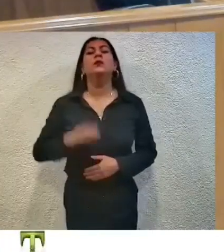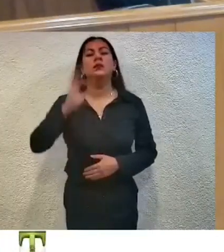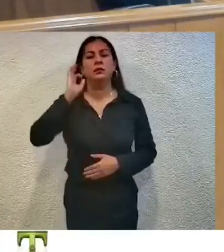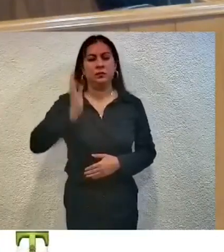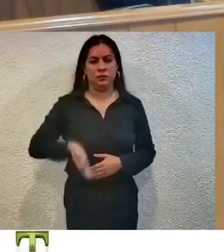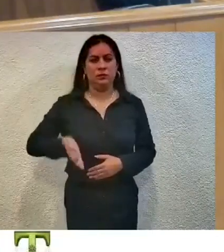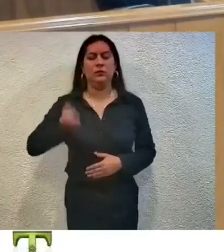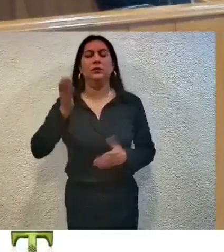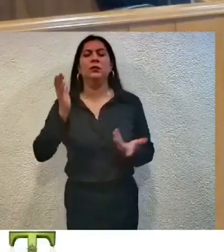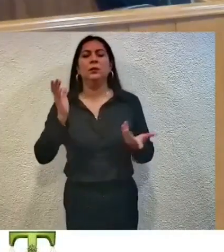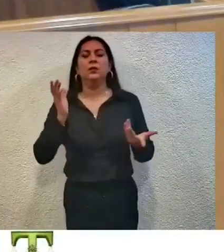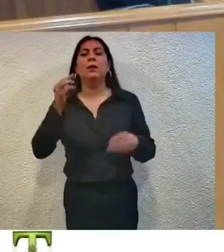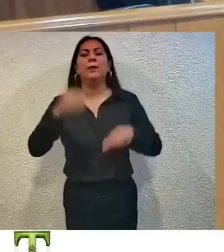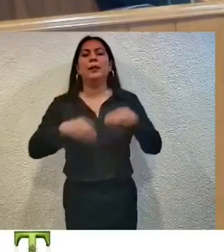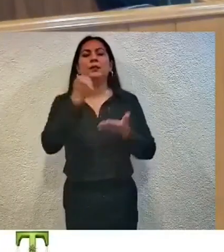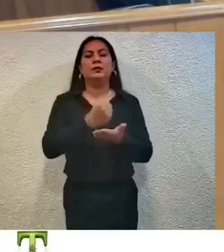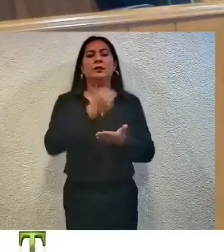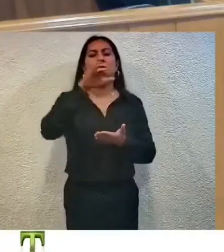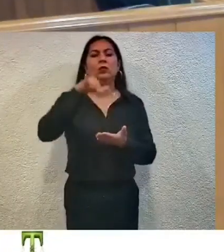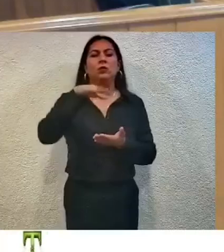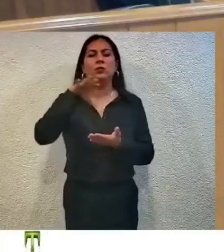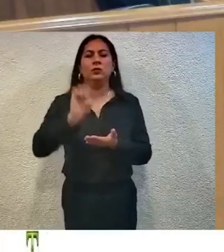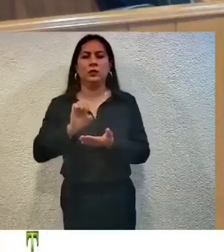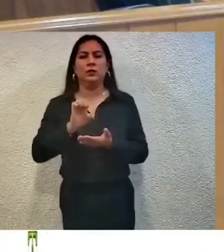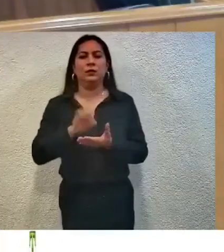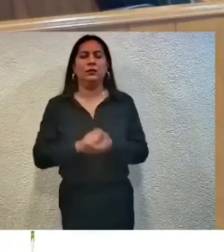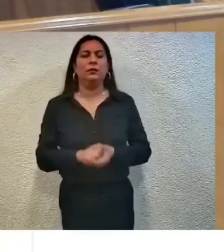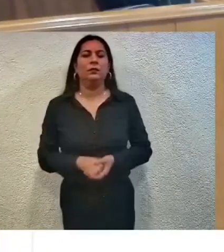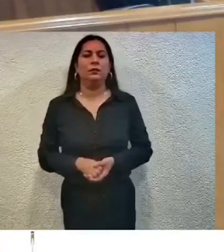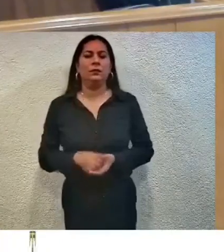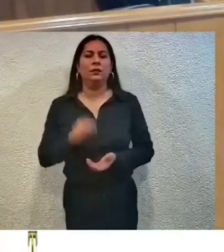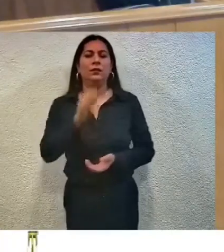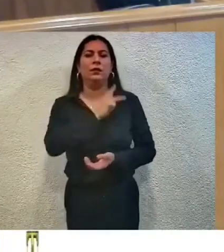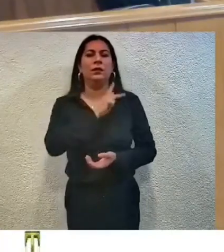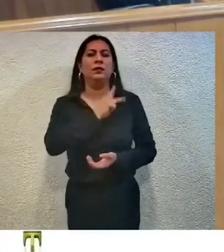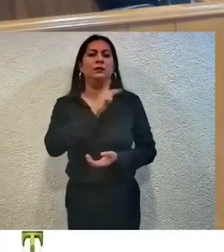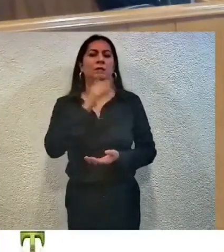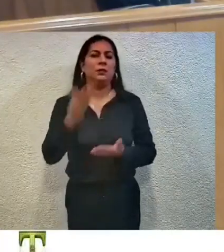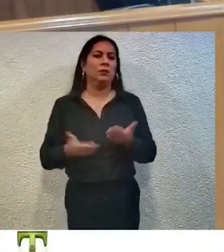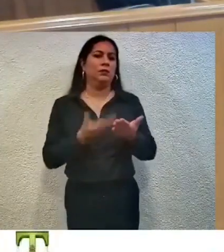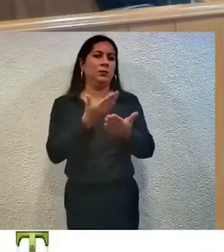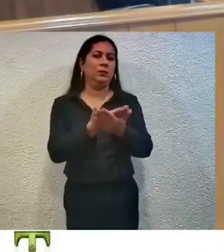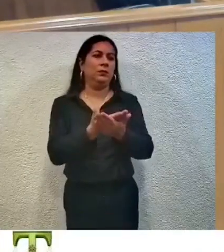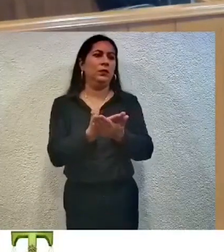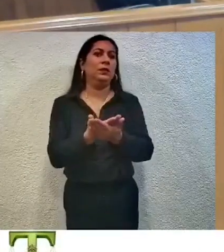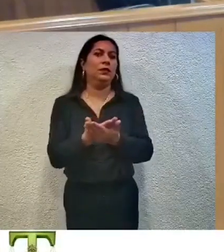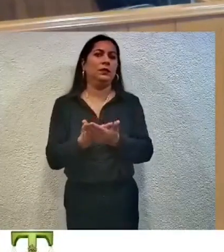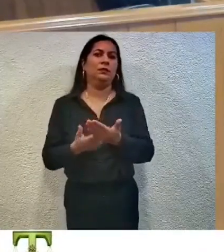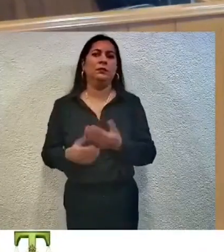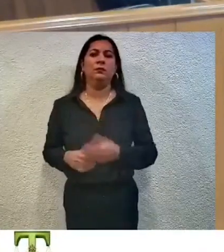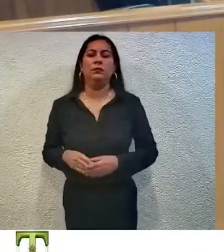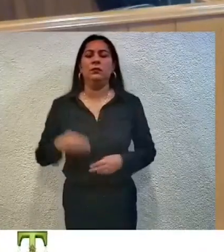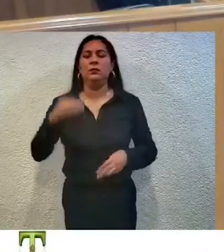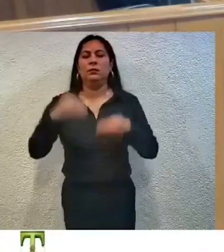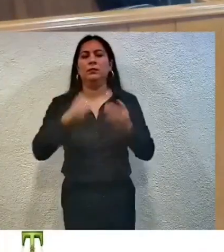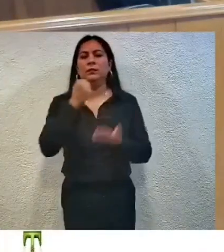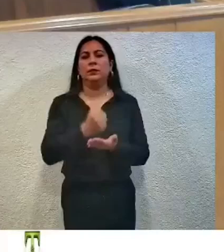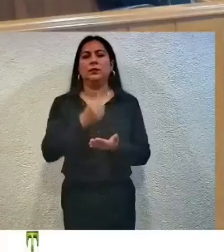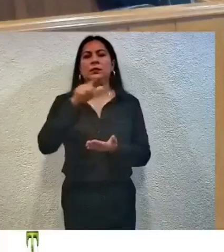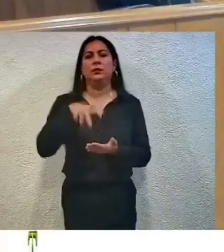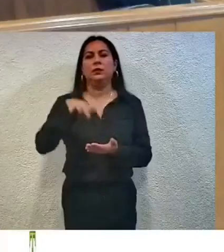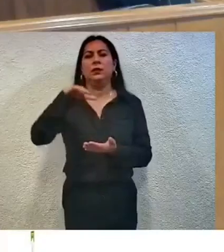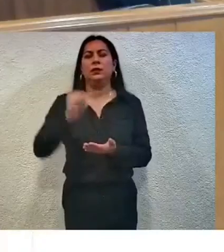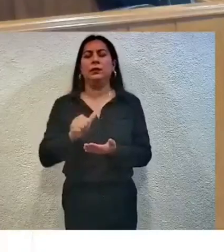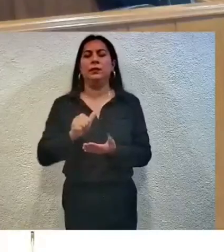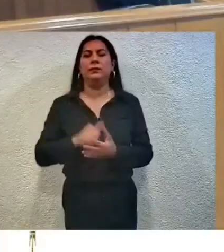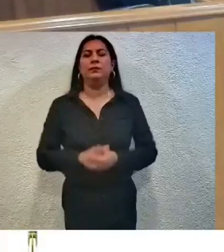magistrada presidenta. Magistrado ponente José Inés Betancur Salgado. Es proyecto de la ponencia. Gracias, magistrado. Magistrada Almadelia